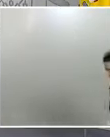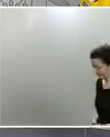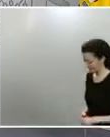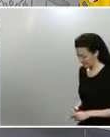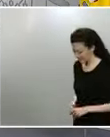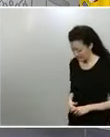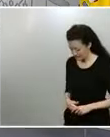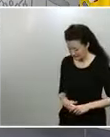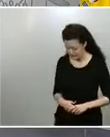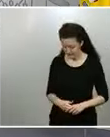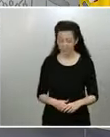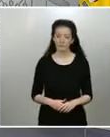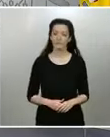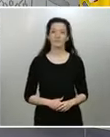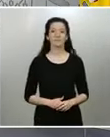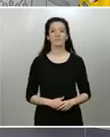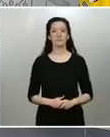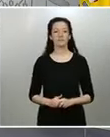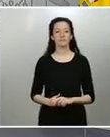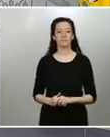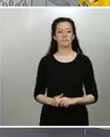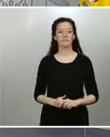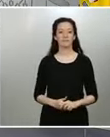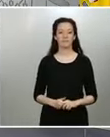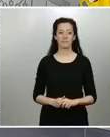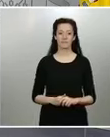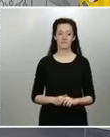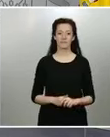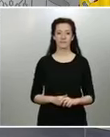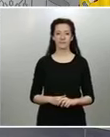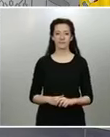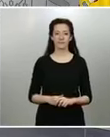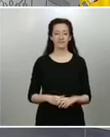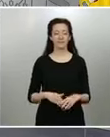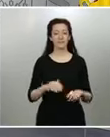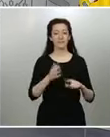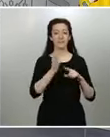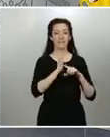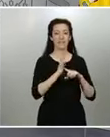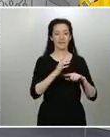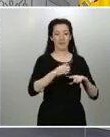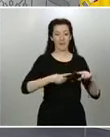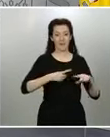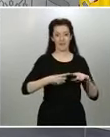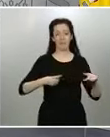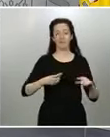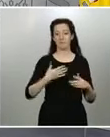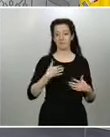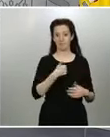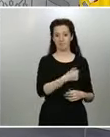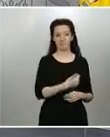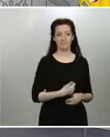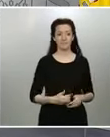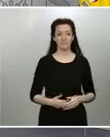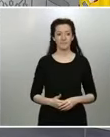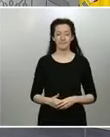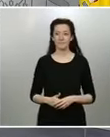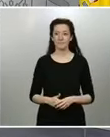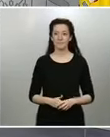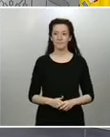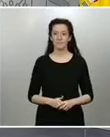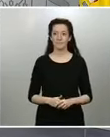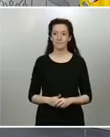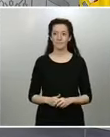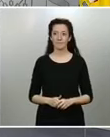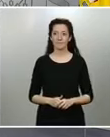es el turno ahora de castilla la-mancha media pm castilla-la mancha' media adelante hola buenas tardes soy josé luís